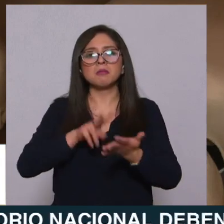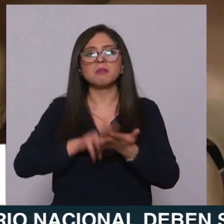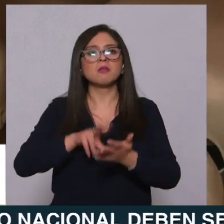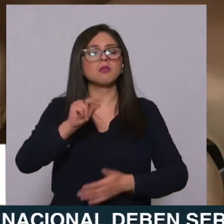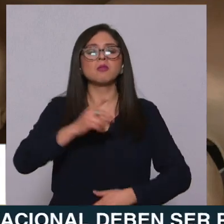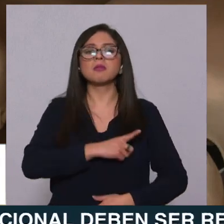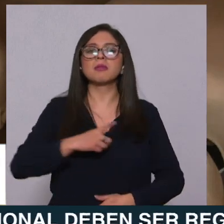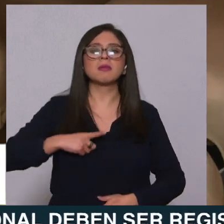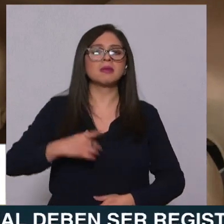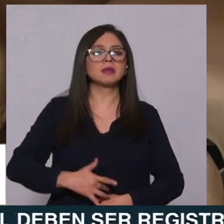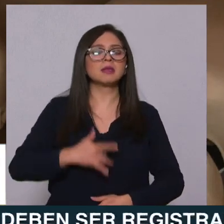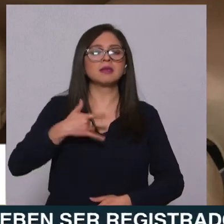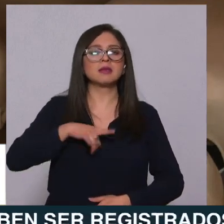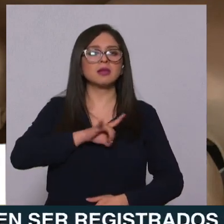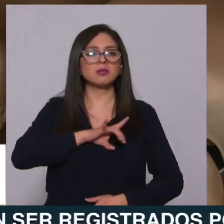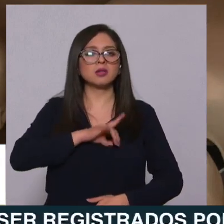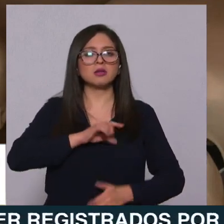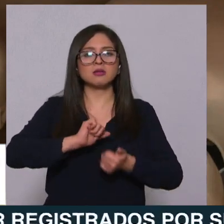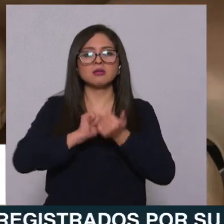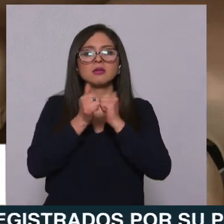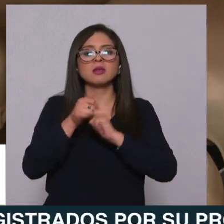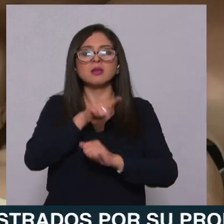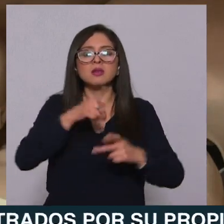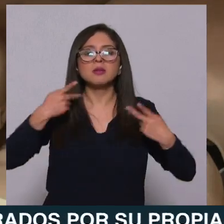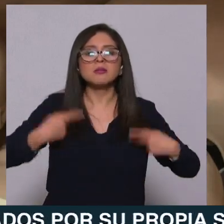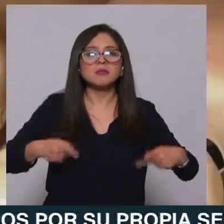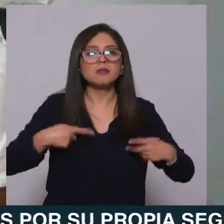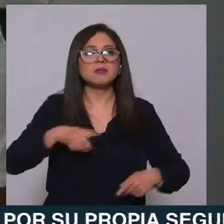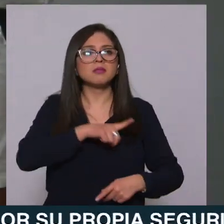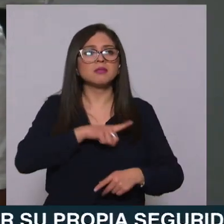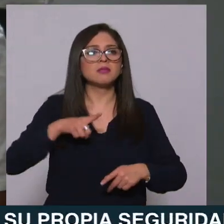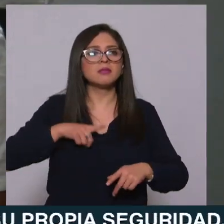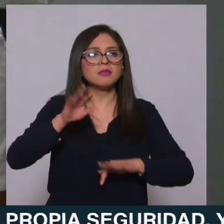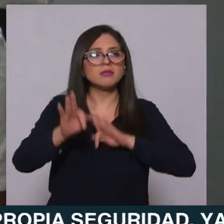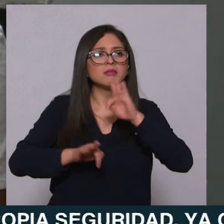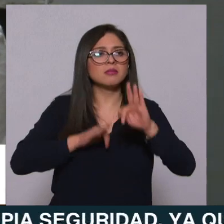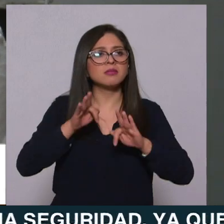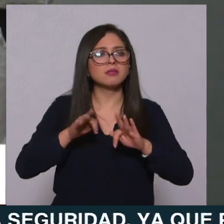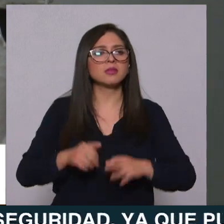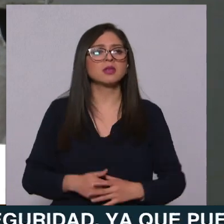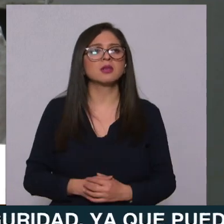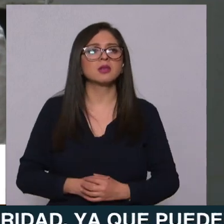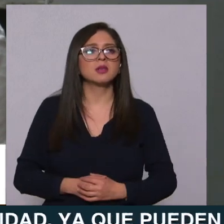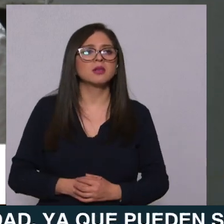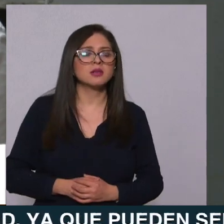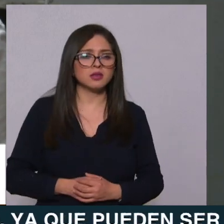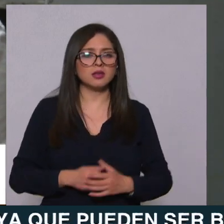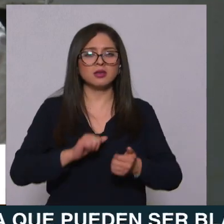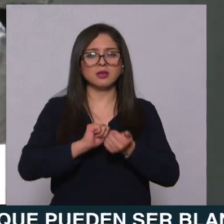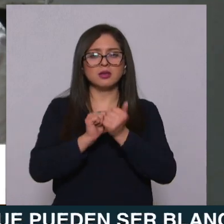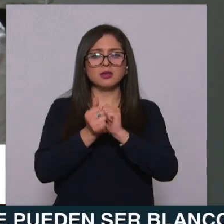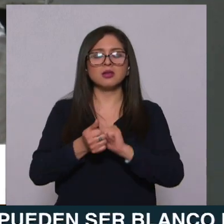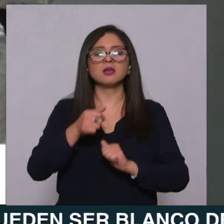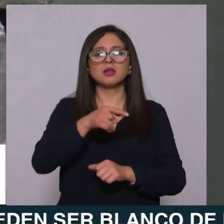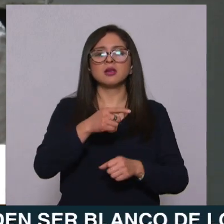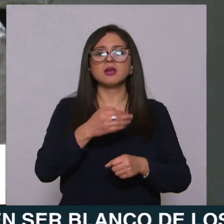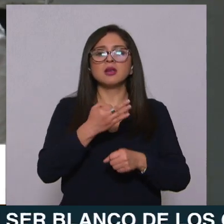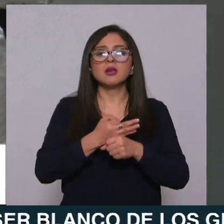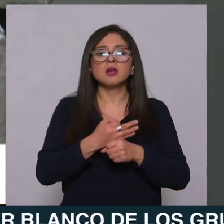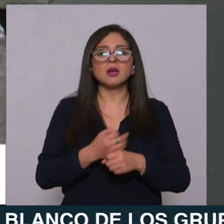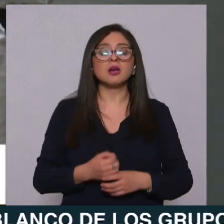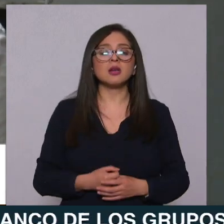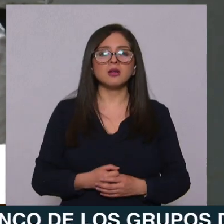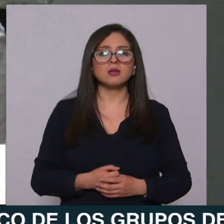miedo y tratar a una persona como debe ser tratada. Estamos aquí por gusto, por pasión, y cada que